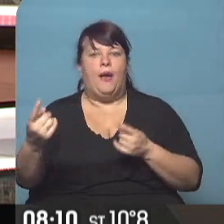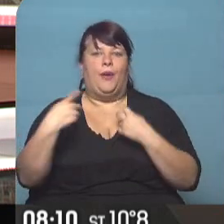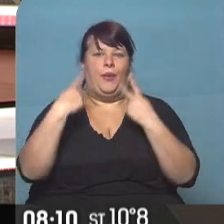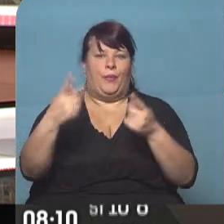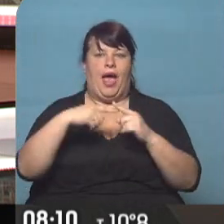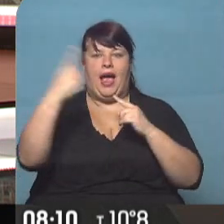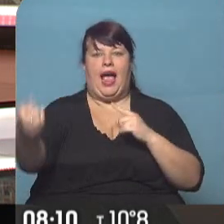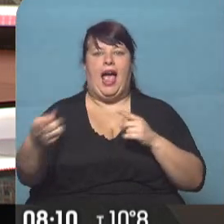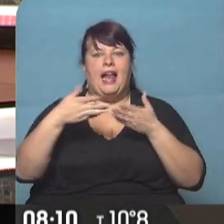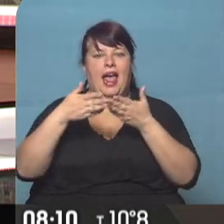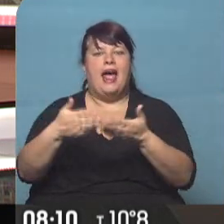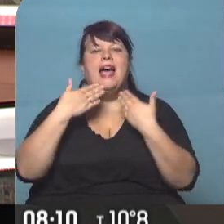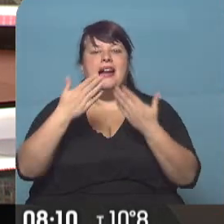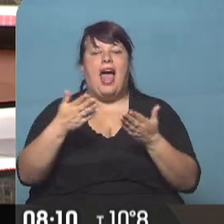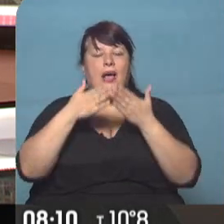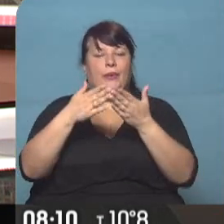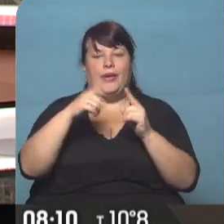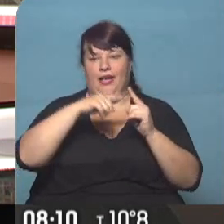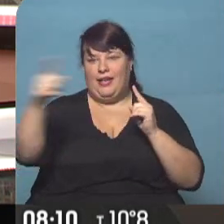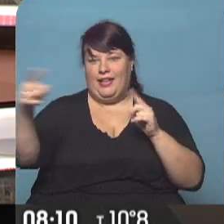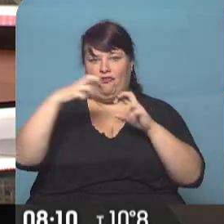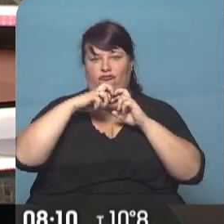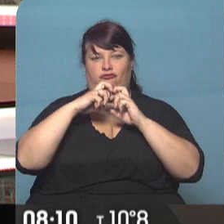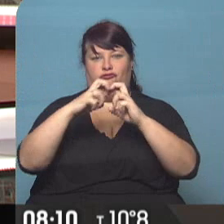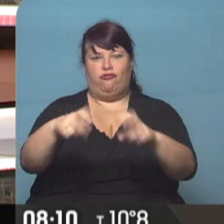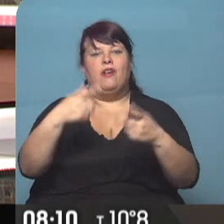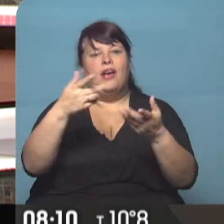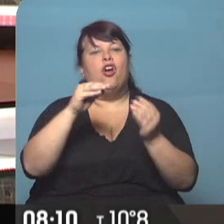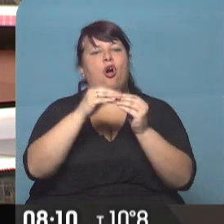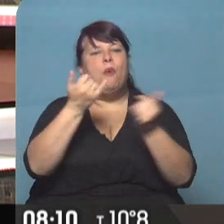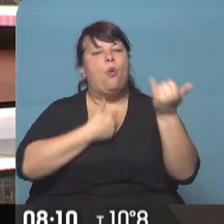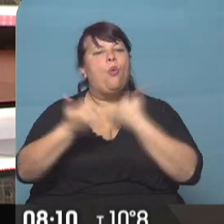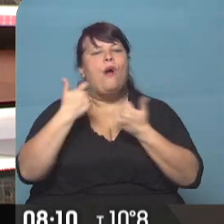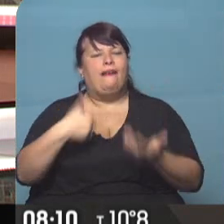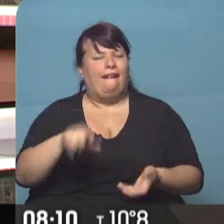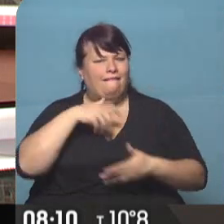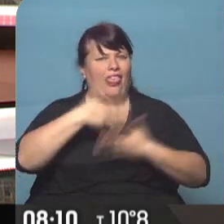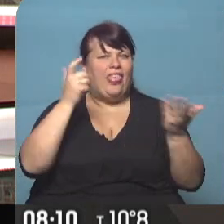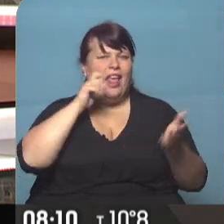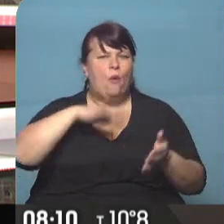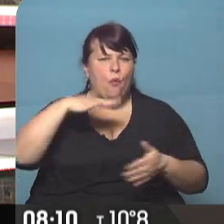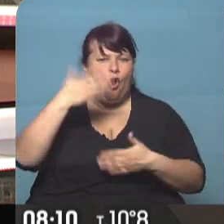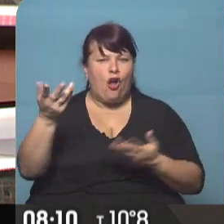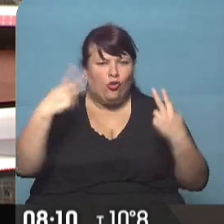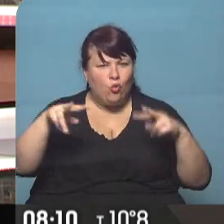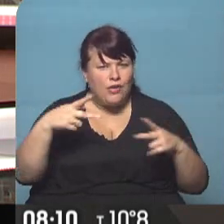ese riachuelo a través de las barcazas que mueve este transbordador? Dani Castaño, contanos qué lindo día para estar en la boca del